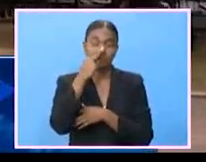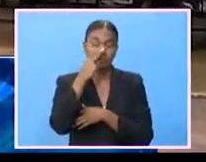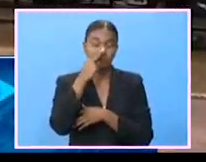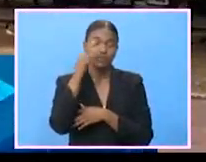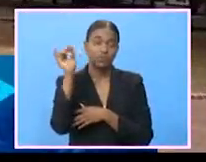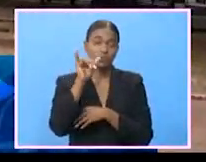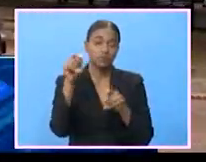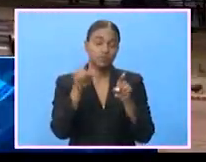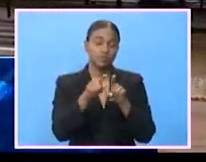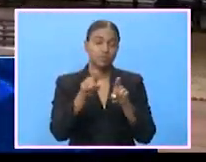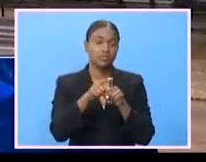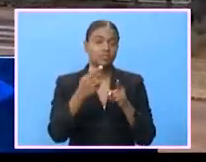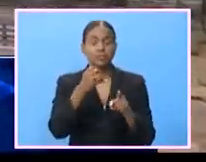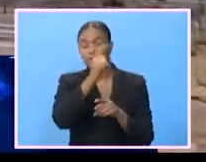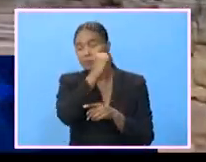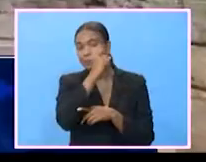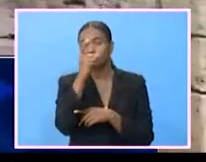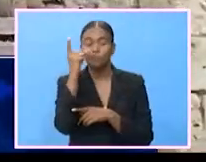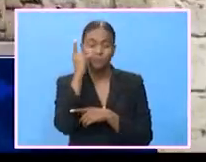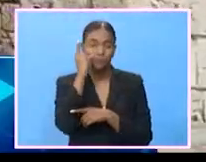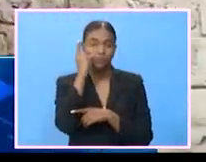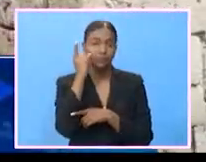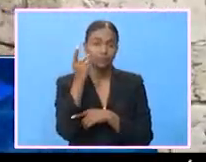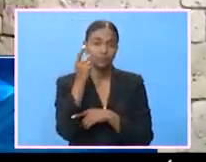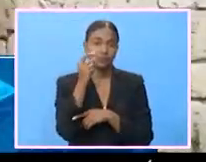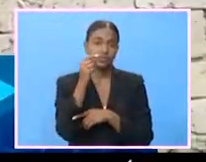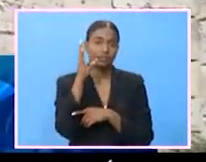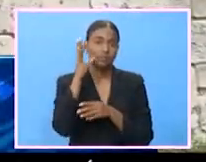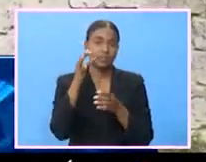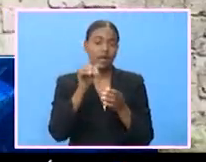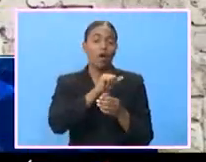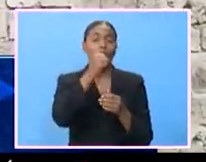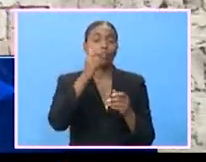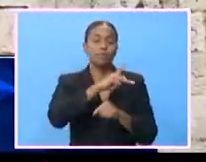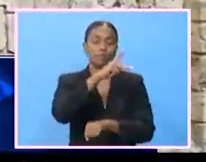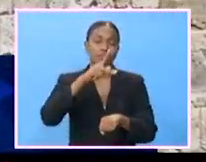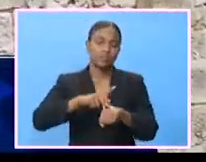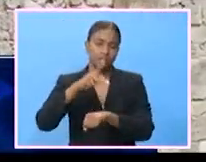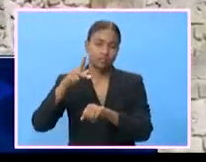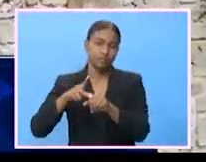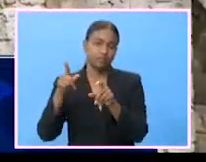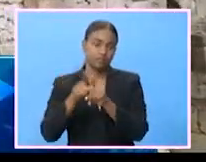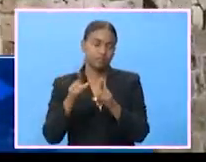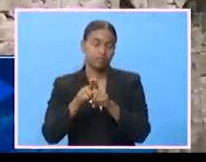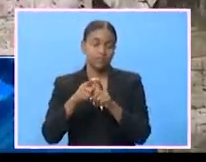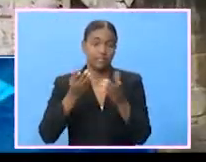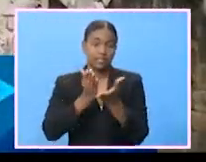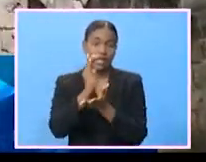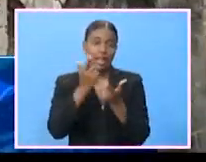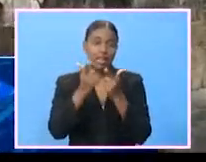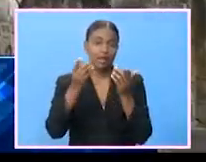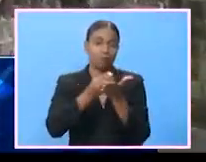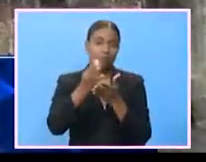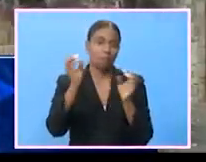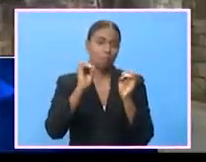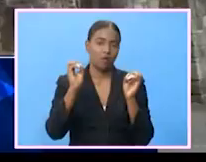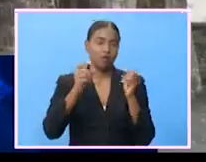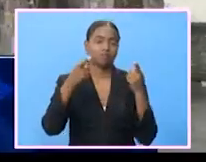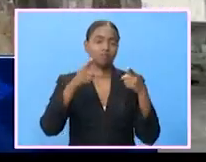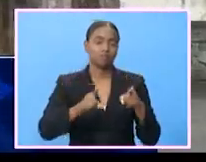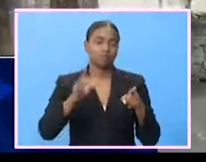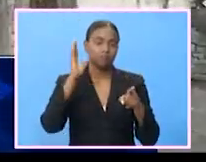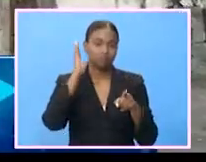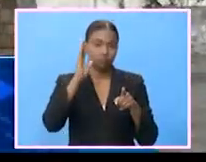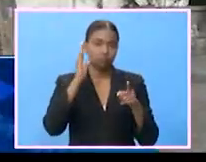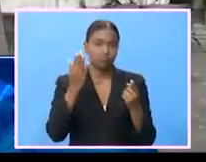y además el Gran Santo Domingo y se extenderá a otras provincias del país. Con entrada libre de costo, el evento se